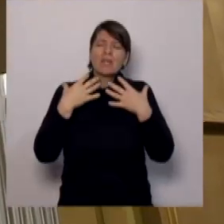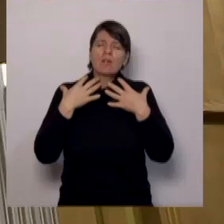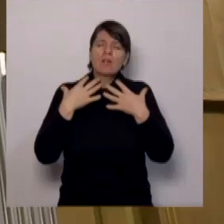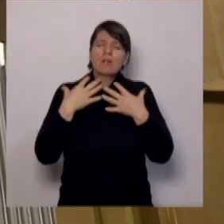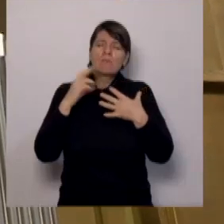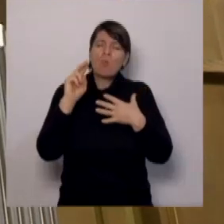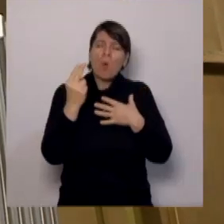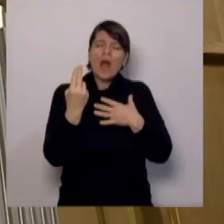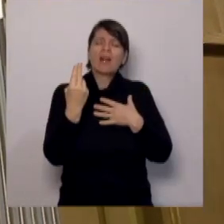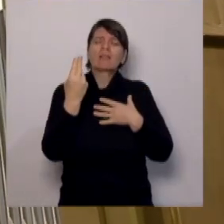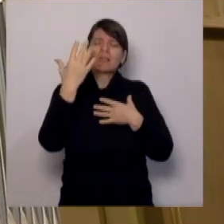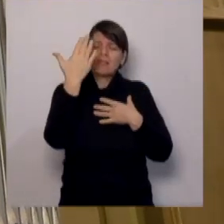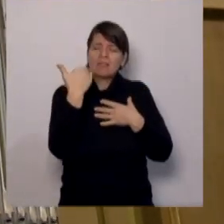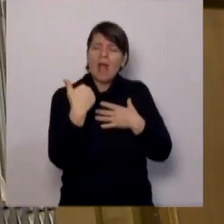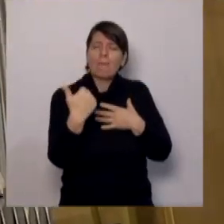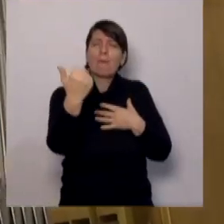muerte